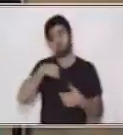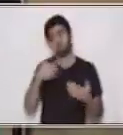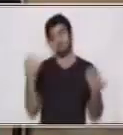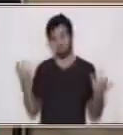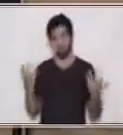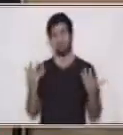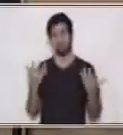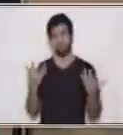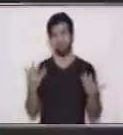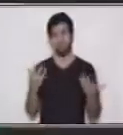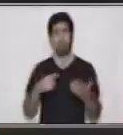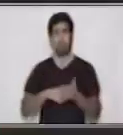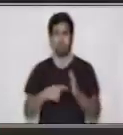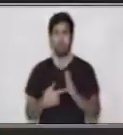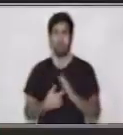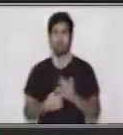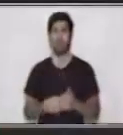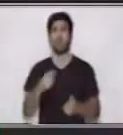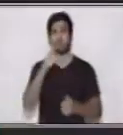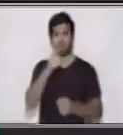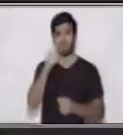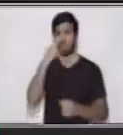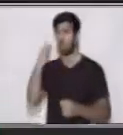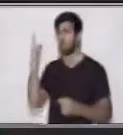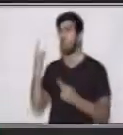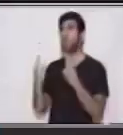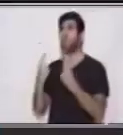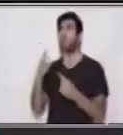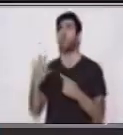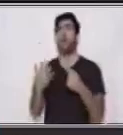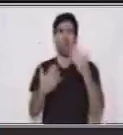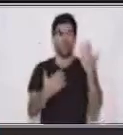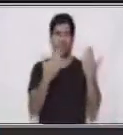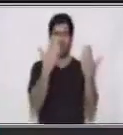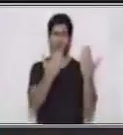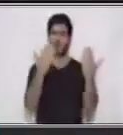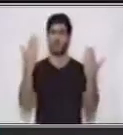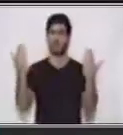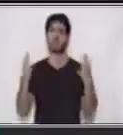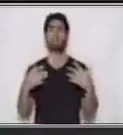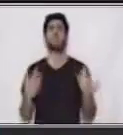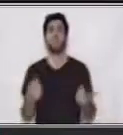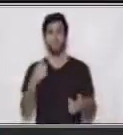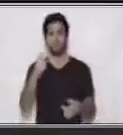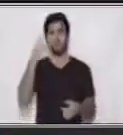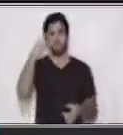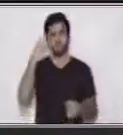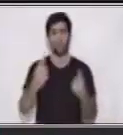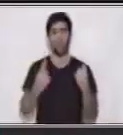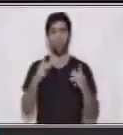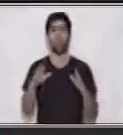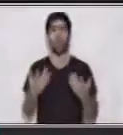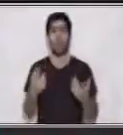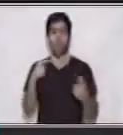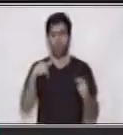frase? ¿Una antítesis, un oxímoron o una paradoja? Según lo que hemos visto.